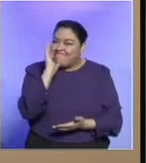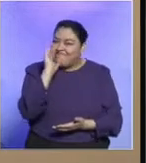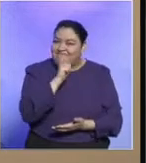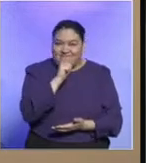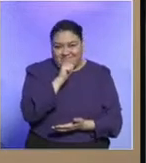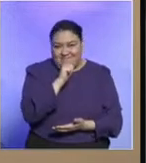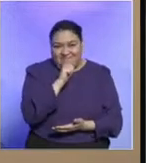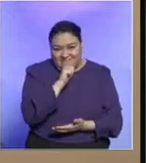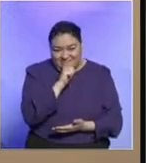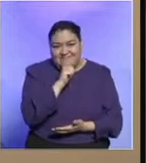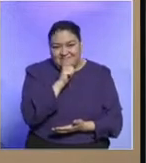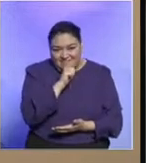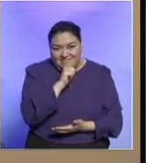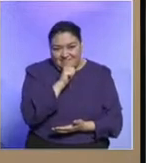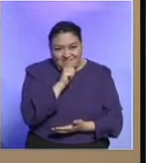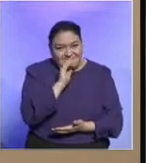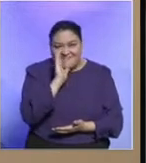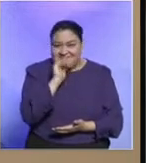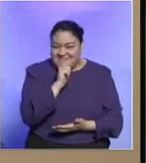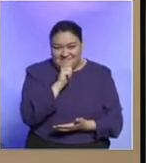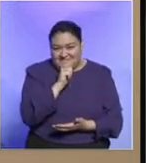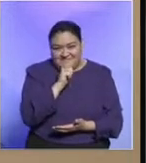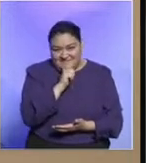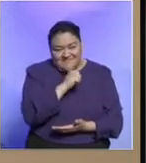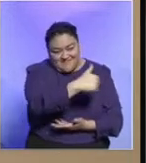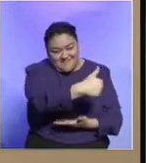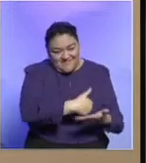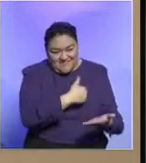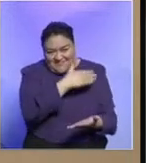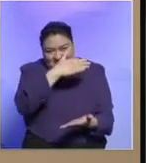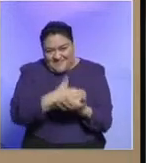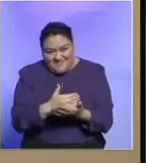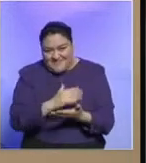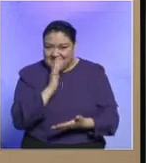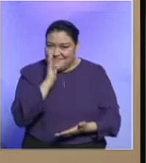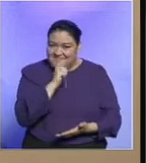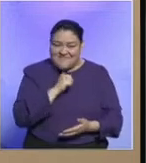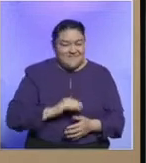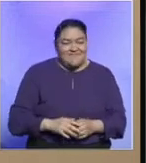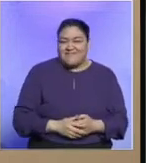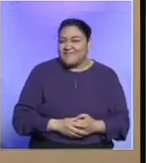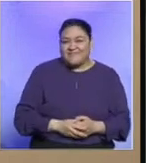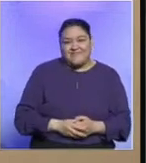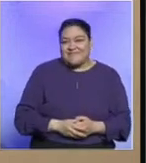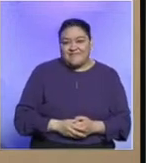es posible suspender los actos electorales.